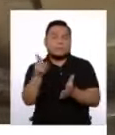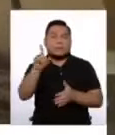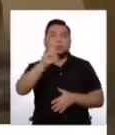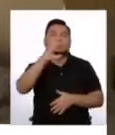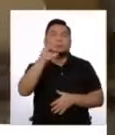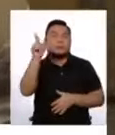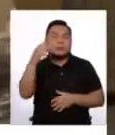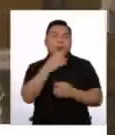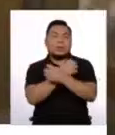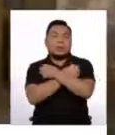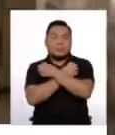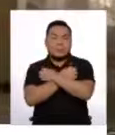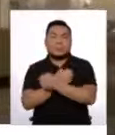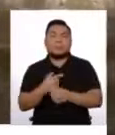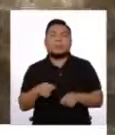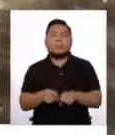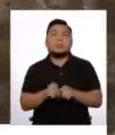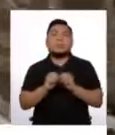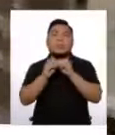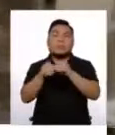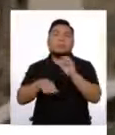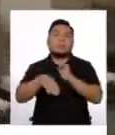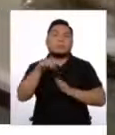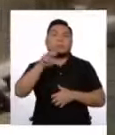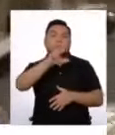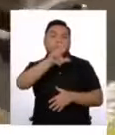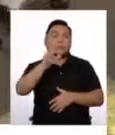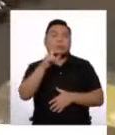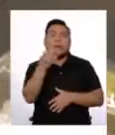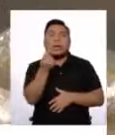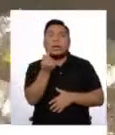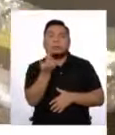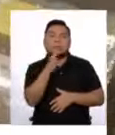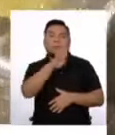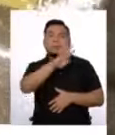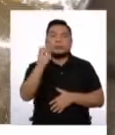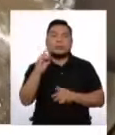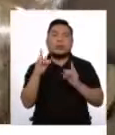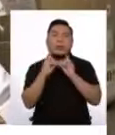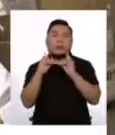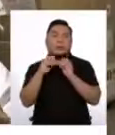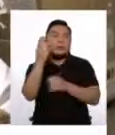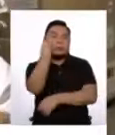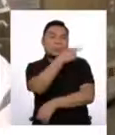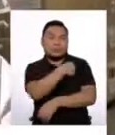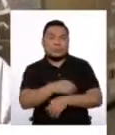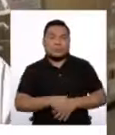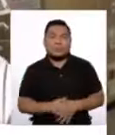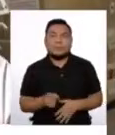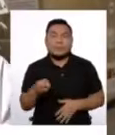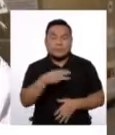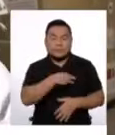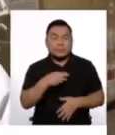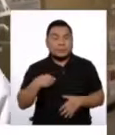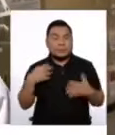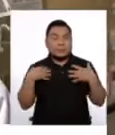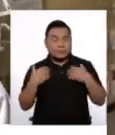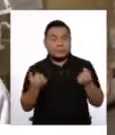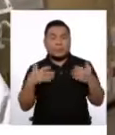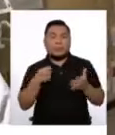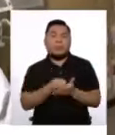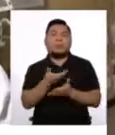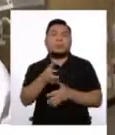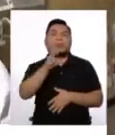en Lambayeque y vamos a incorporar más de 300, casi 400 camas de hospitalización. El Ministerio de Salud ha hecho una compra de